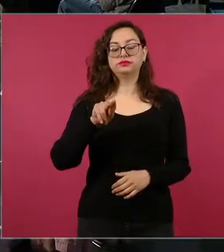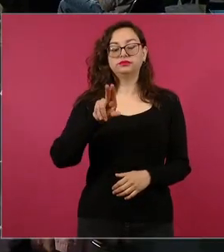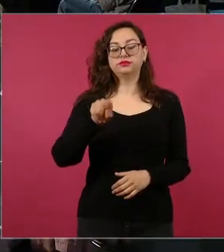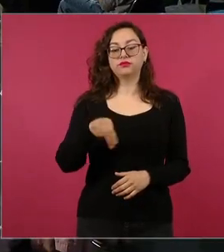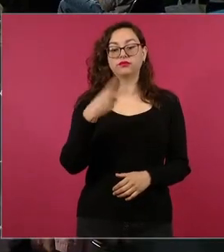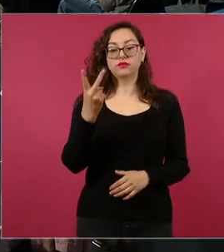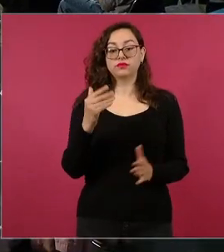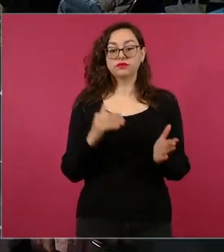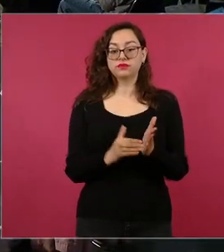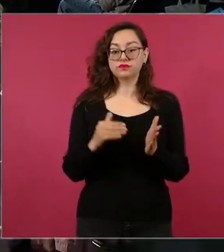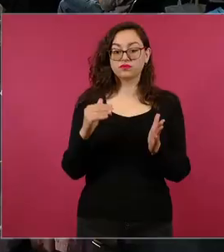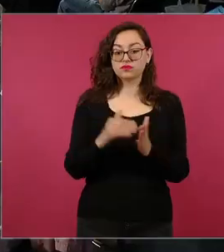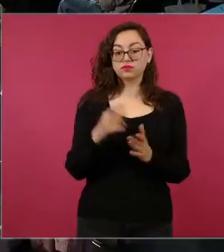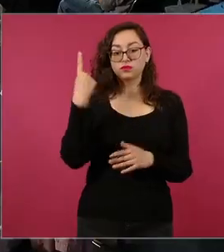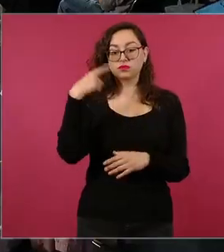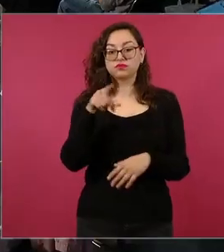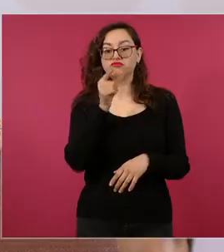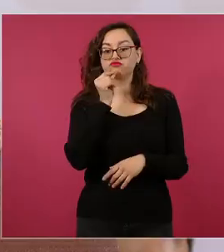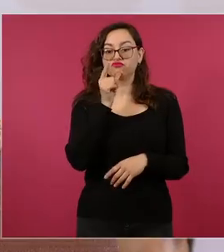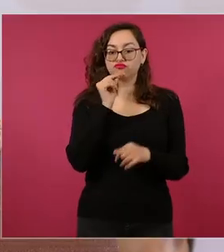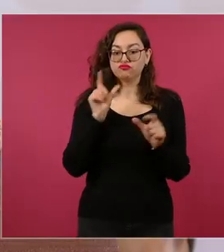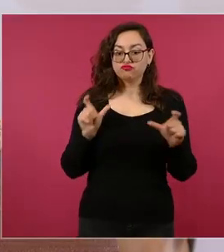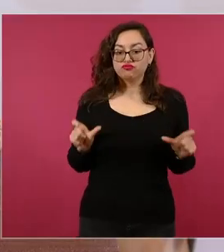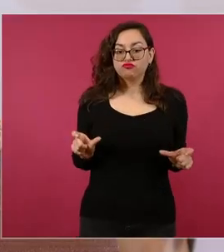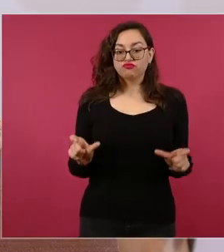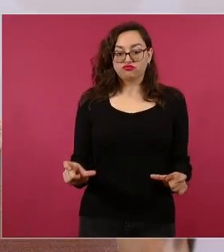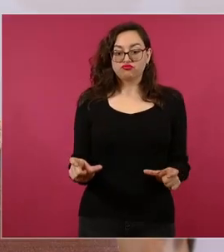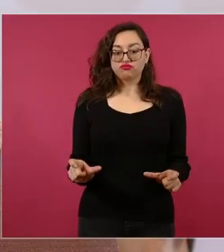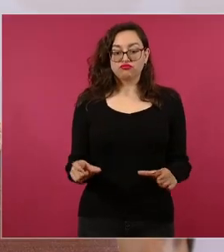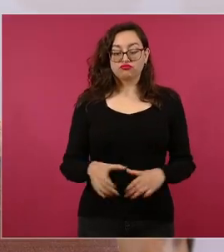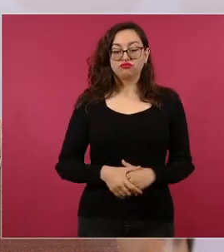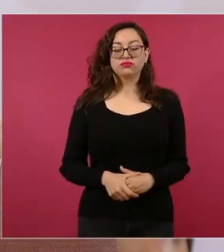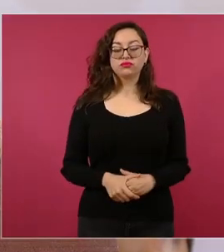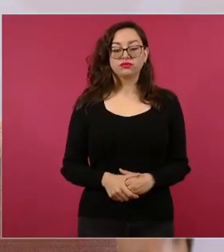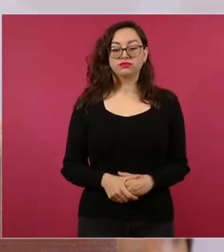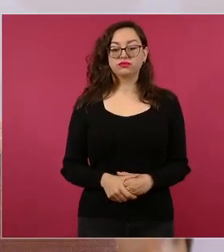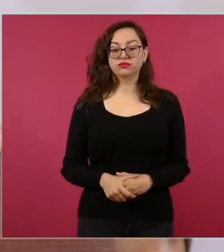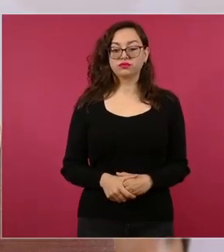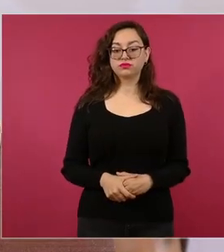282,000,000 en escoltas, eso sí.